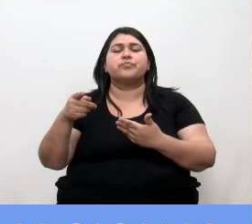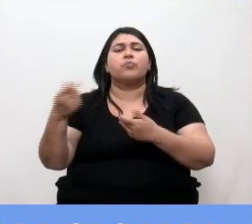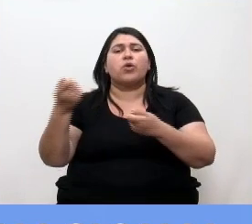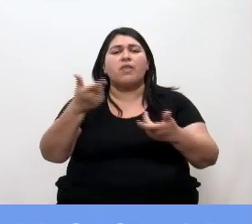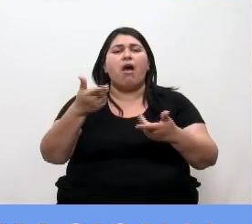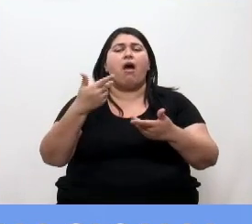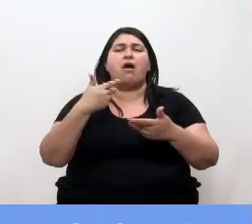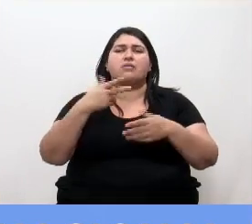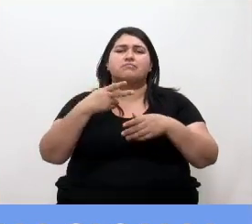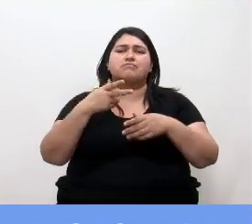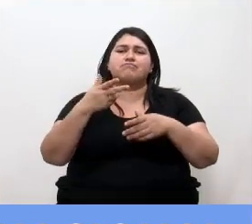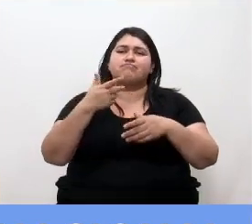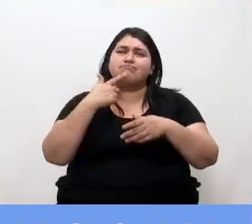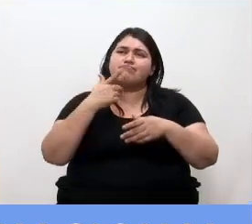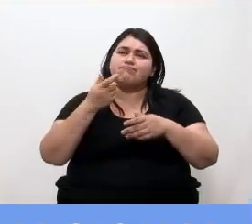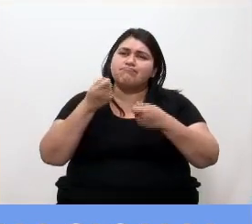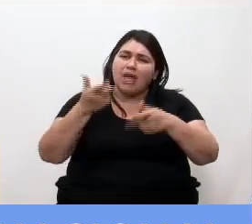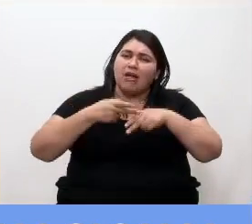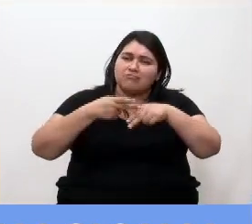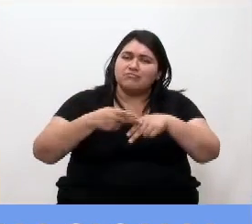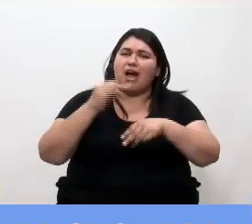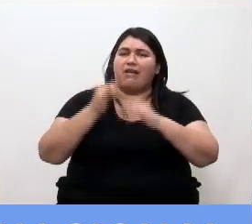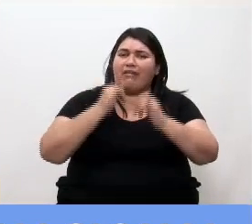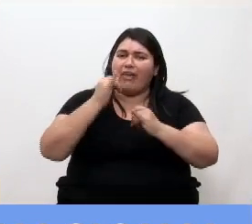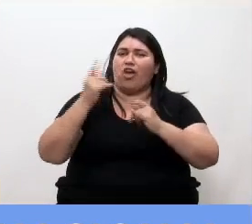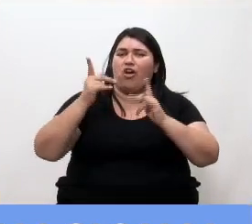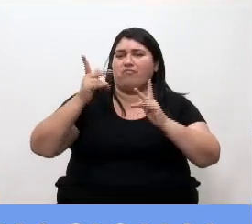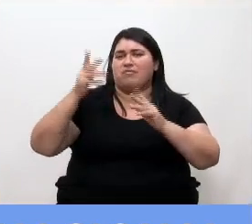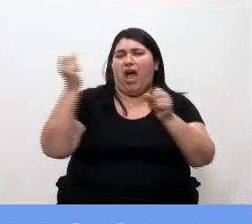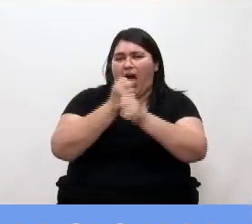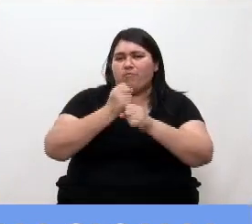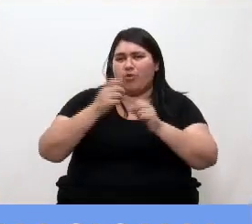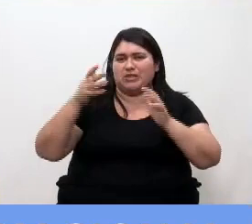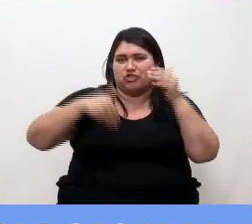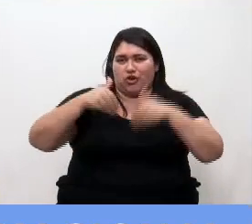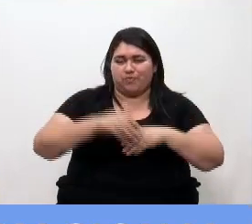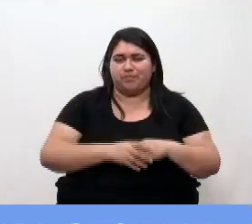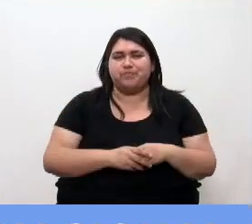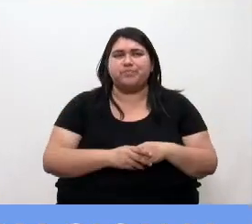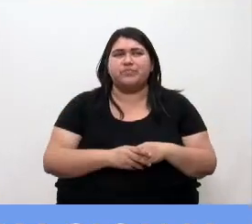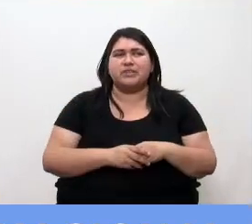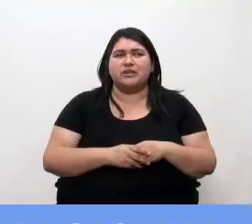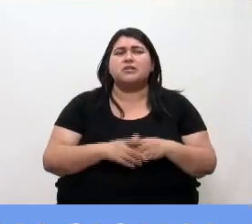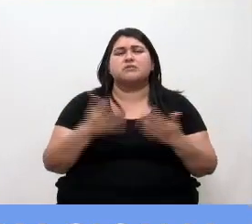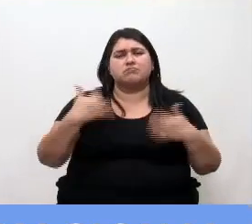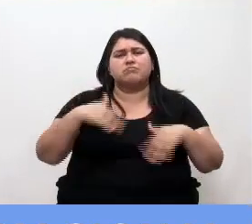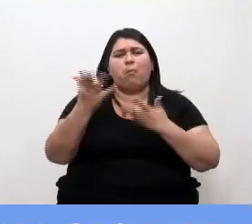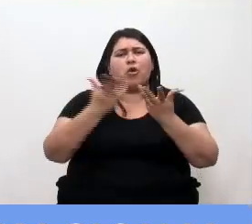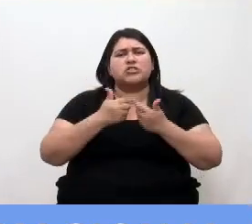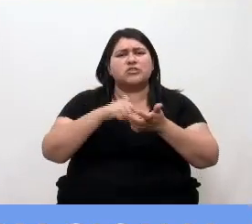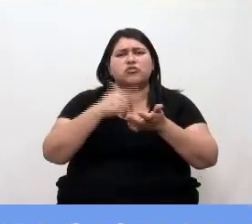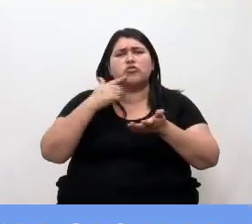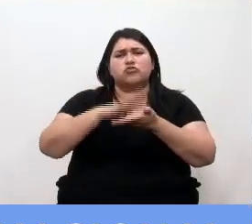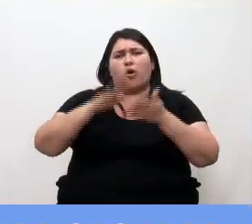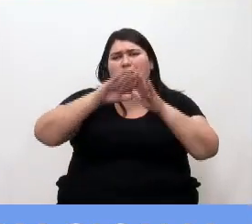aconsejar la aprobación de este proyecto que pretende declarar bien histórico nacional al inmueble